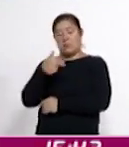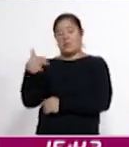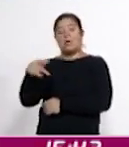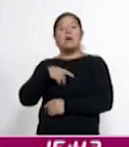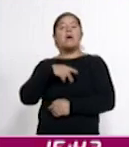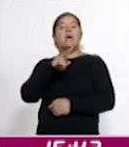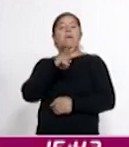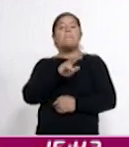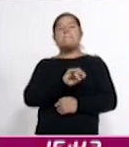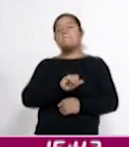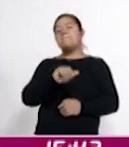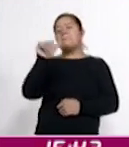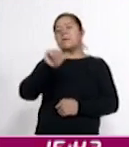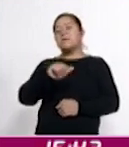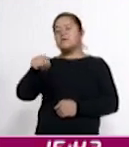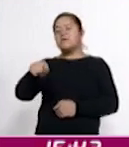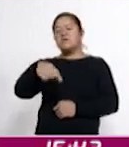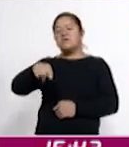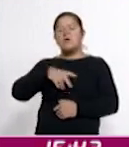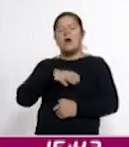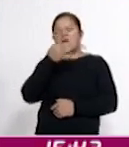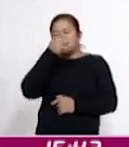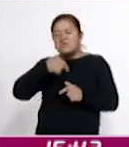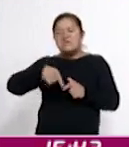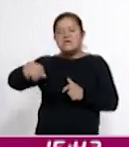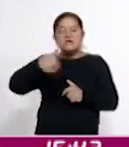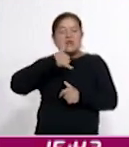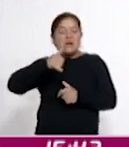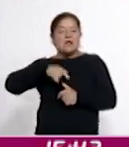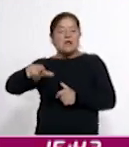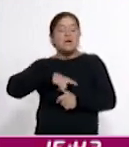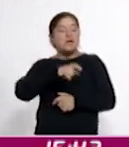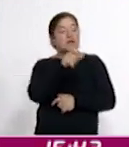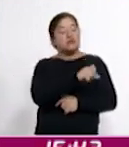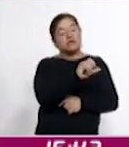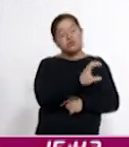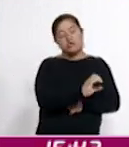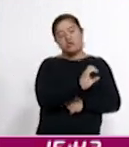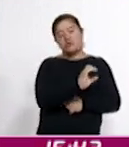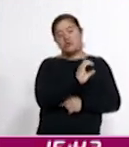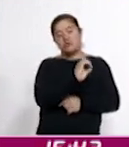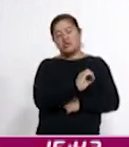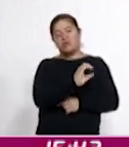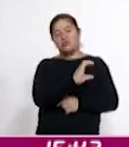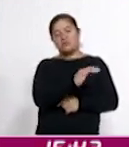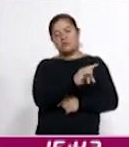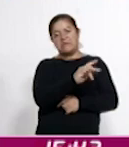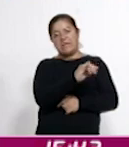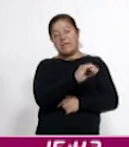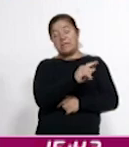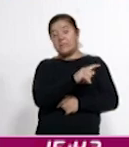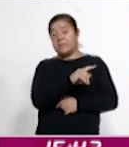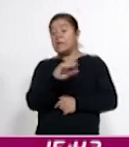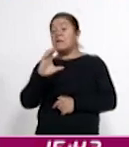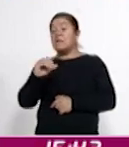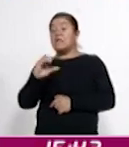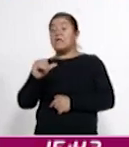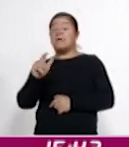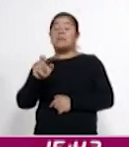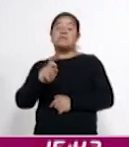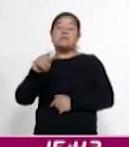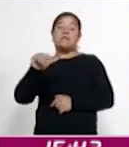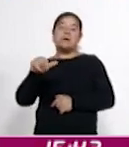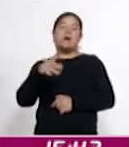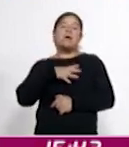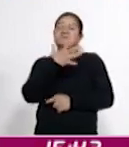Valquírico, entonces Xochiteca, Cacaxtla, entonces está todo a 5, 10, 15 minutos de ahí de